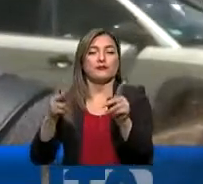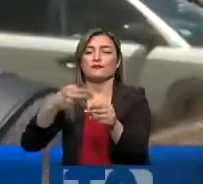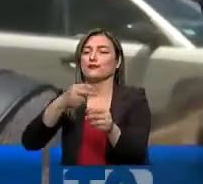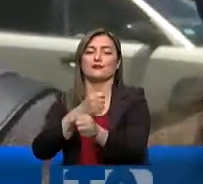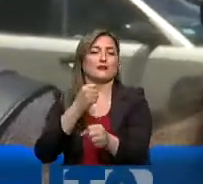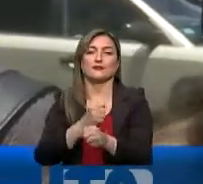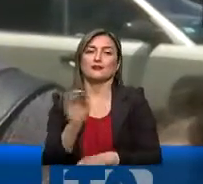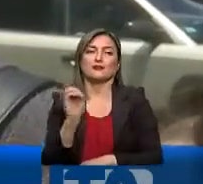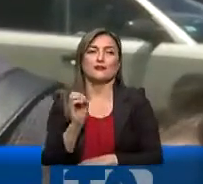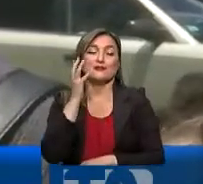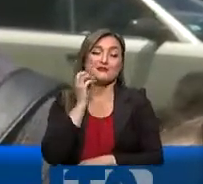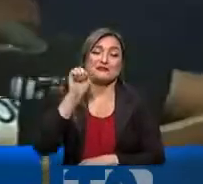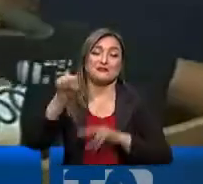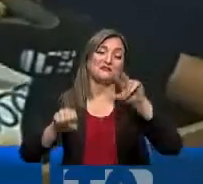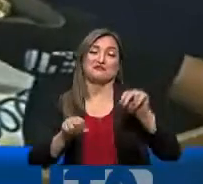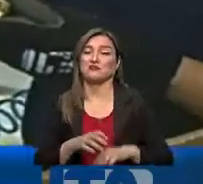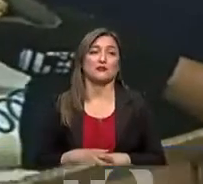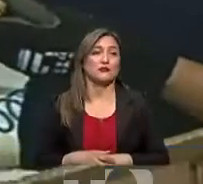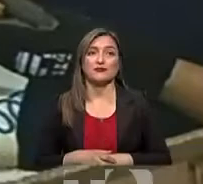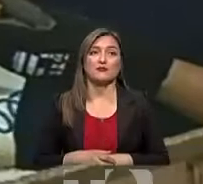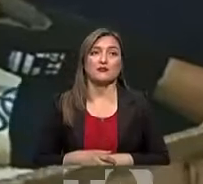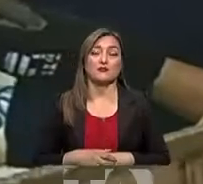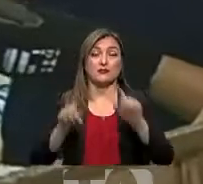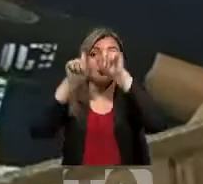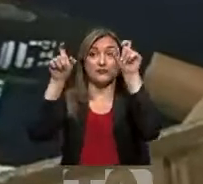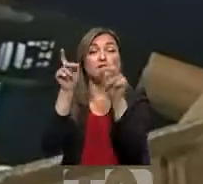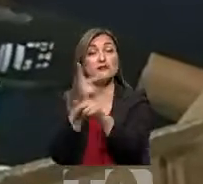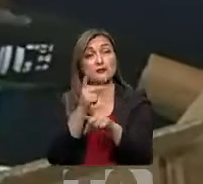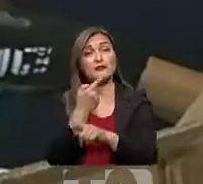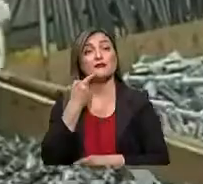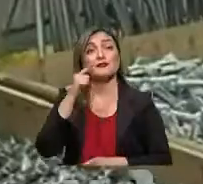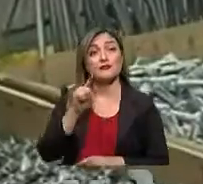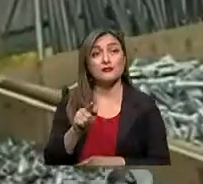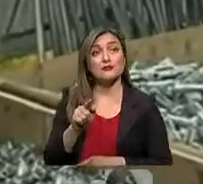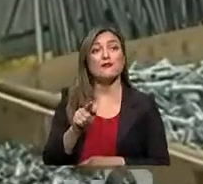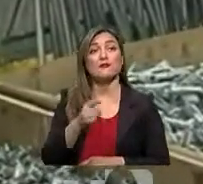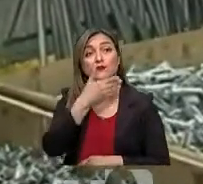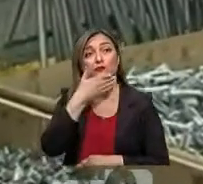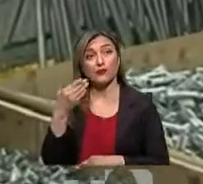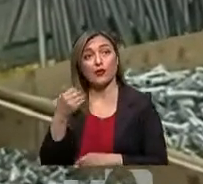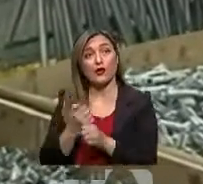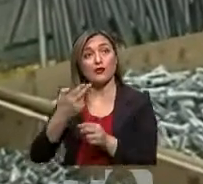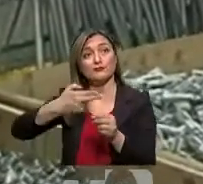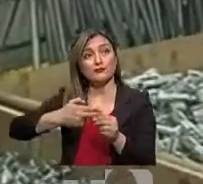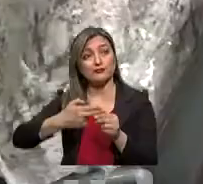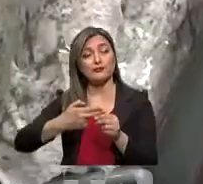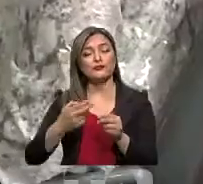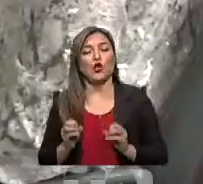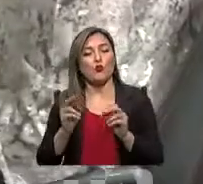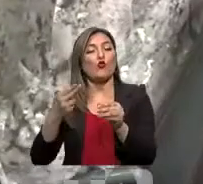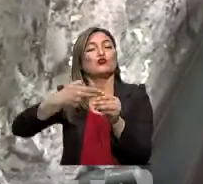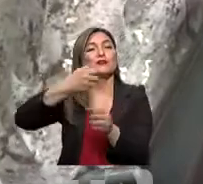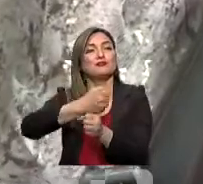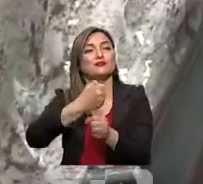oportunidades de trabajo, tenga experiencia o no. Por su parte, el sector empresarial y productivo ratifica la generación de mejores condiciones y plazas de trabajo.